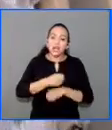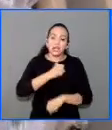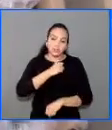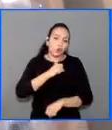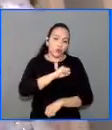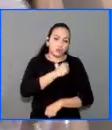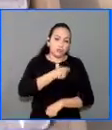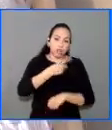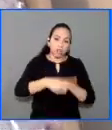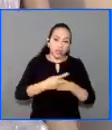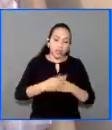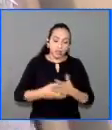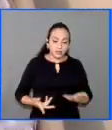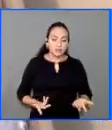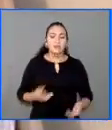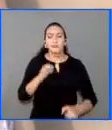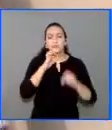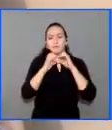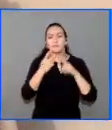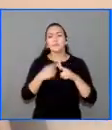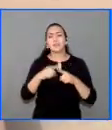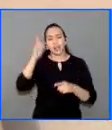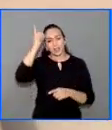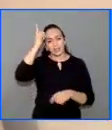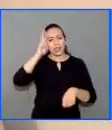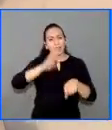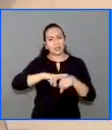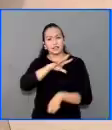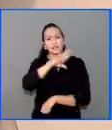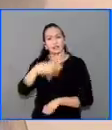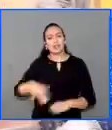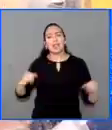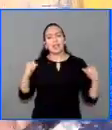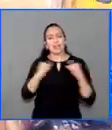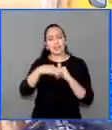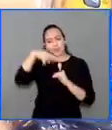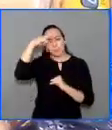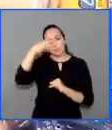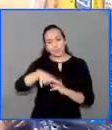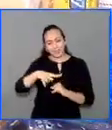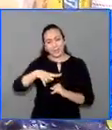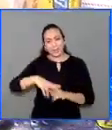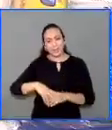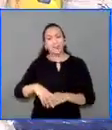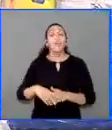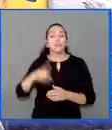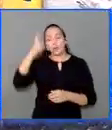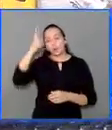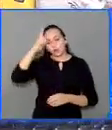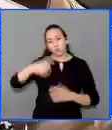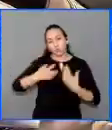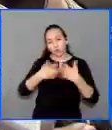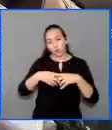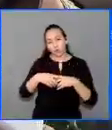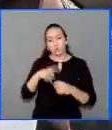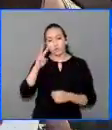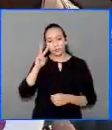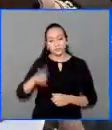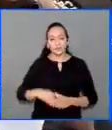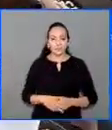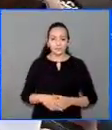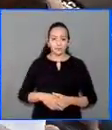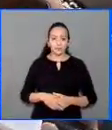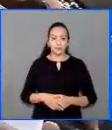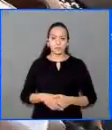entrevista el director general del Instituto Mexicano de la Propiedad Industrial, Santiago Nieto Castillo. Esto